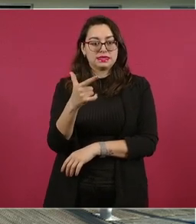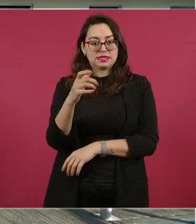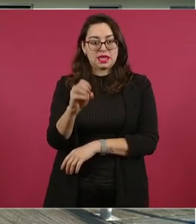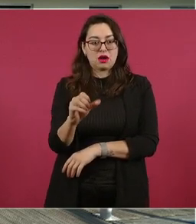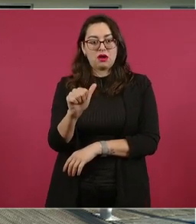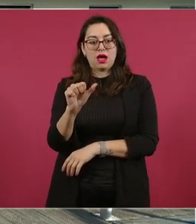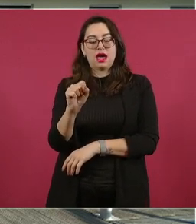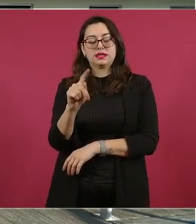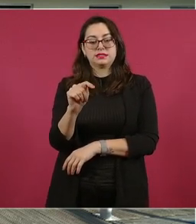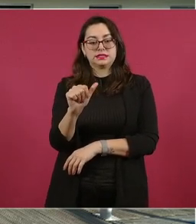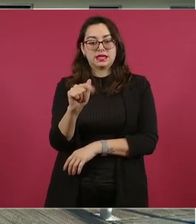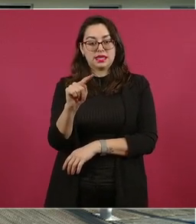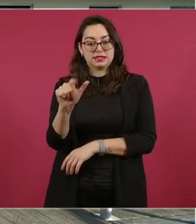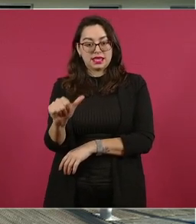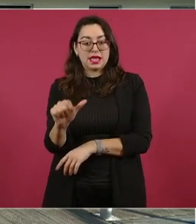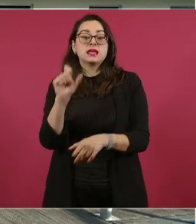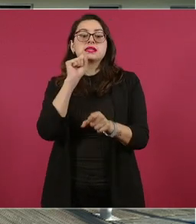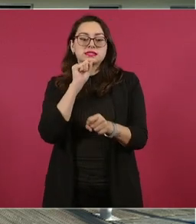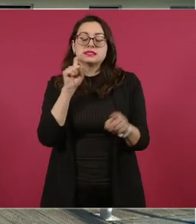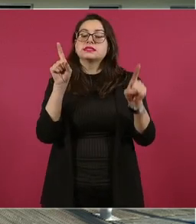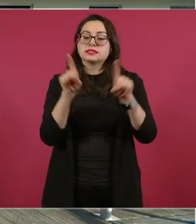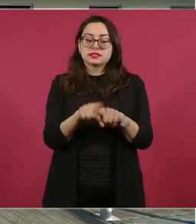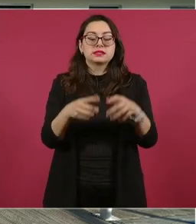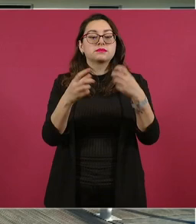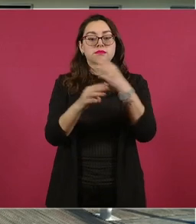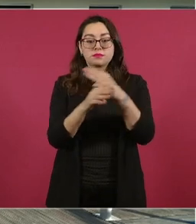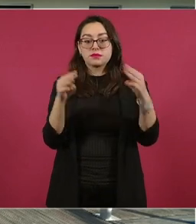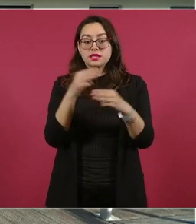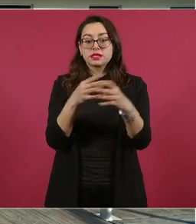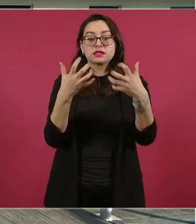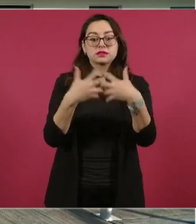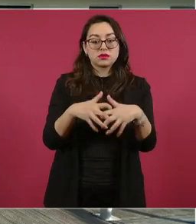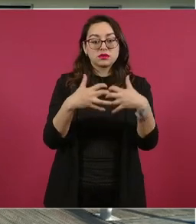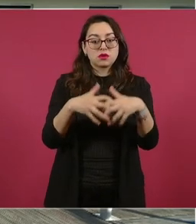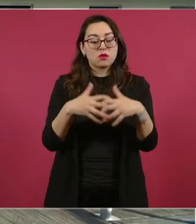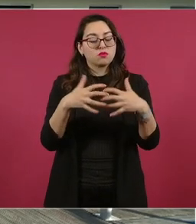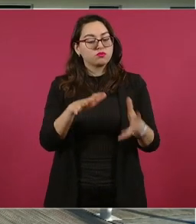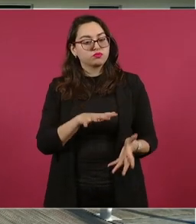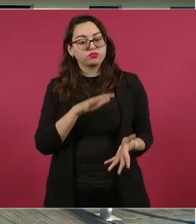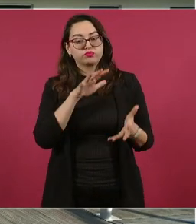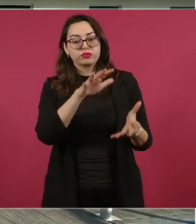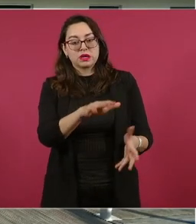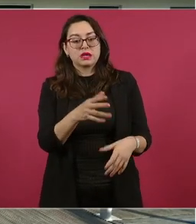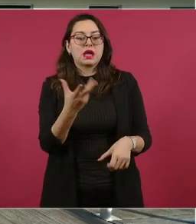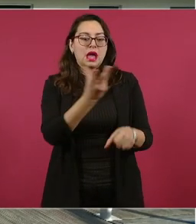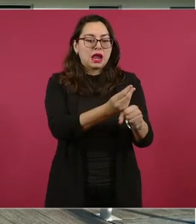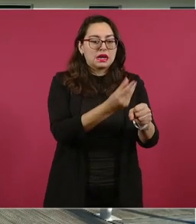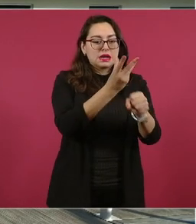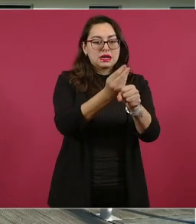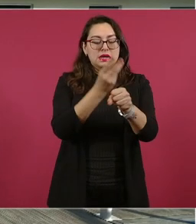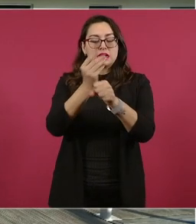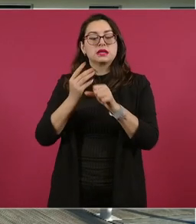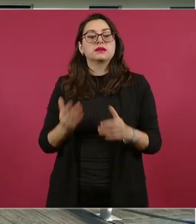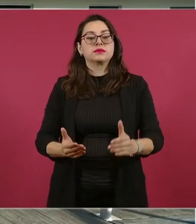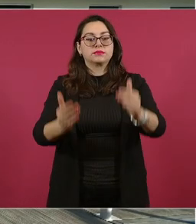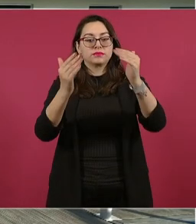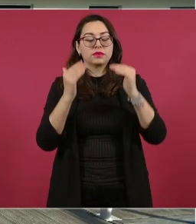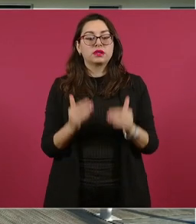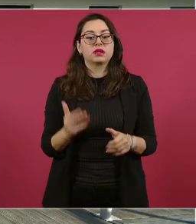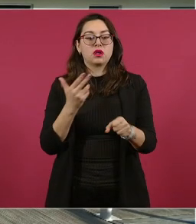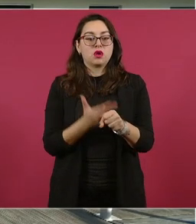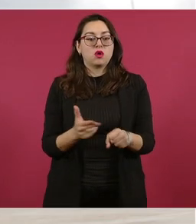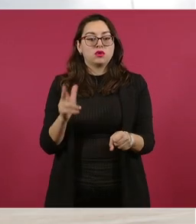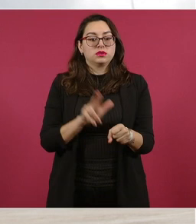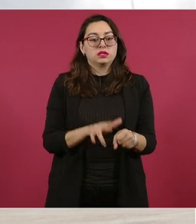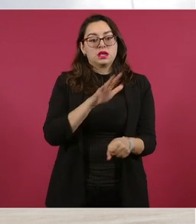se está tanto equipando y concluyendo algunas áreas que requerían de conservación. En la siguiente, el Hospital